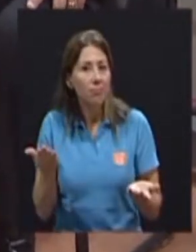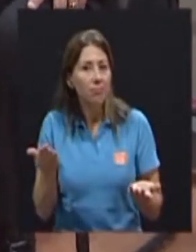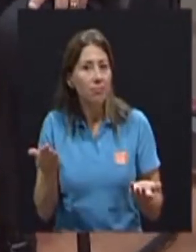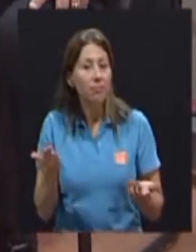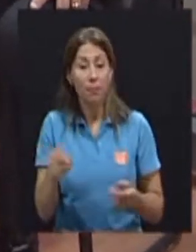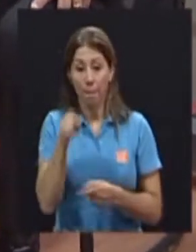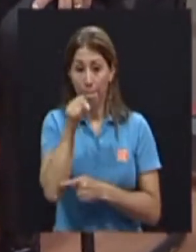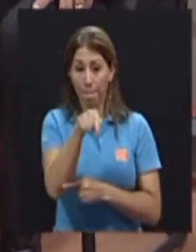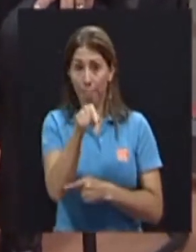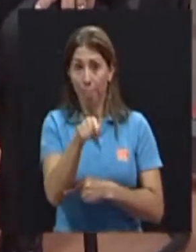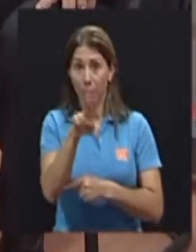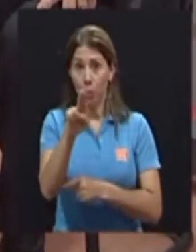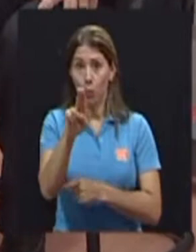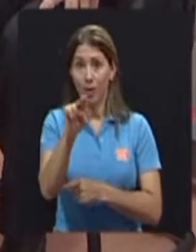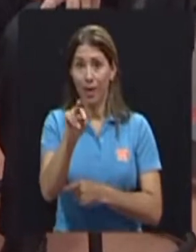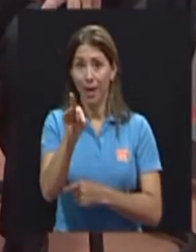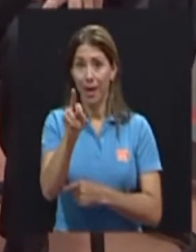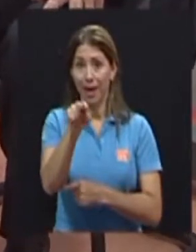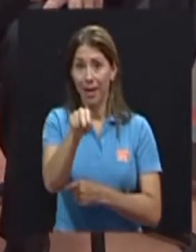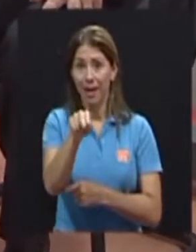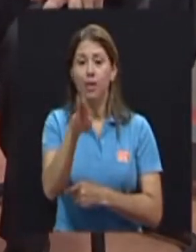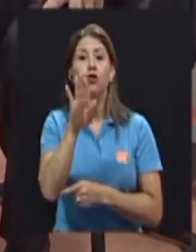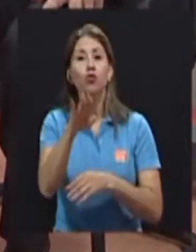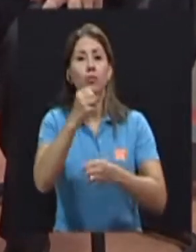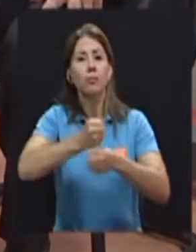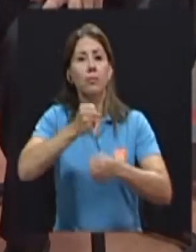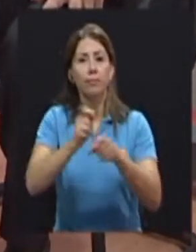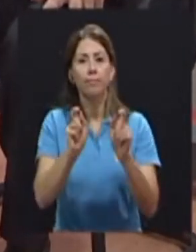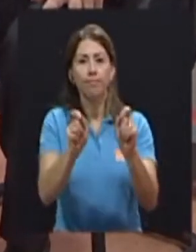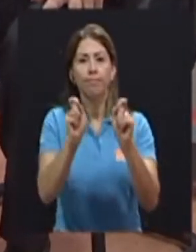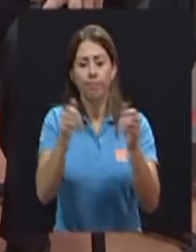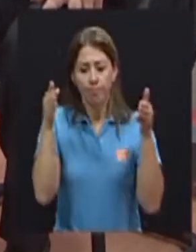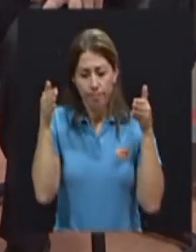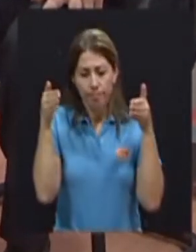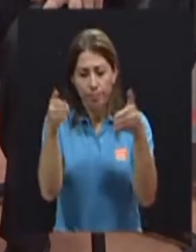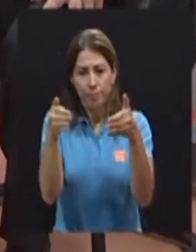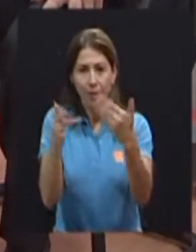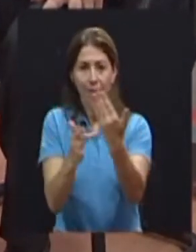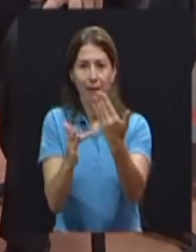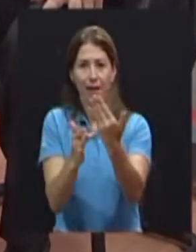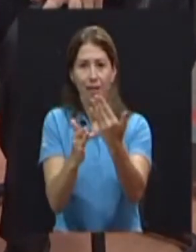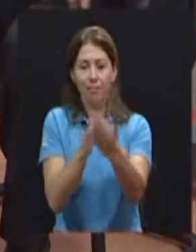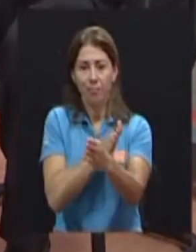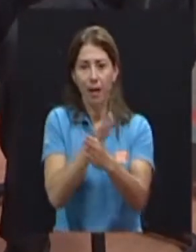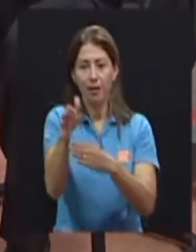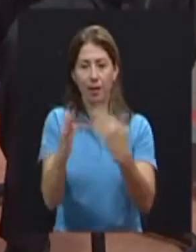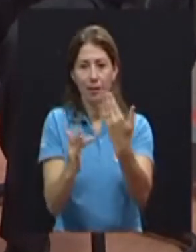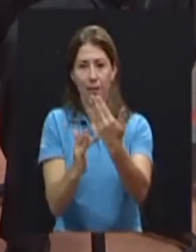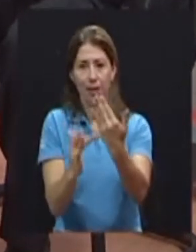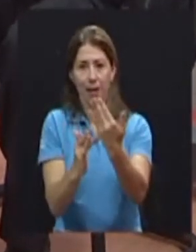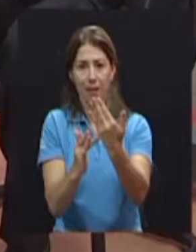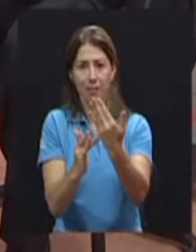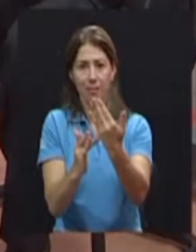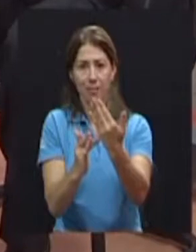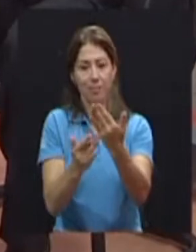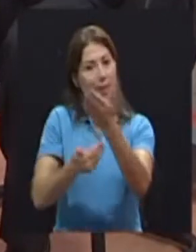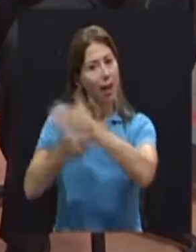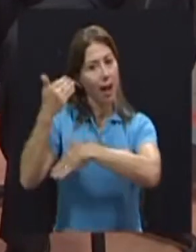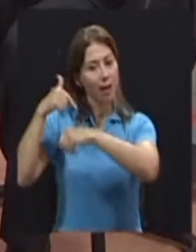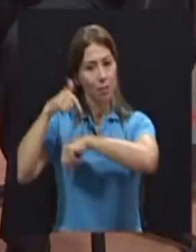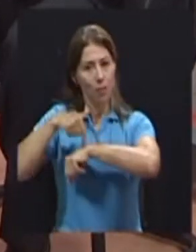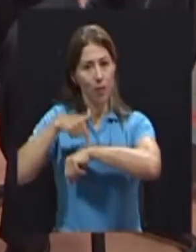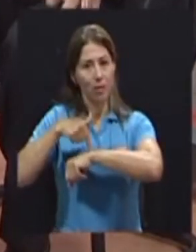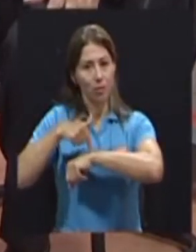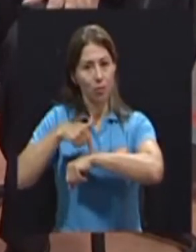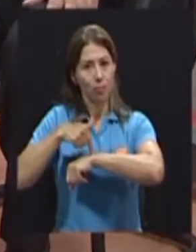está enfocada su acción académica fundamentalmente hacia la educación técnica y hacia las carreras técnicas que se sentía en ese momento y se